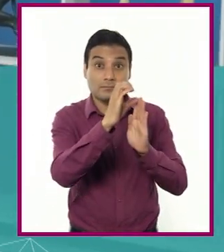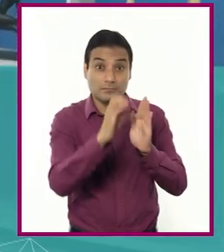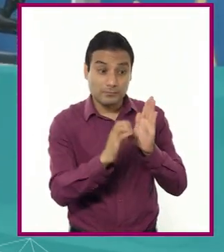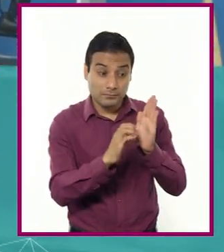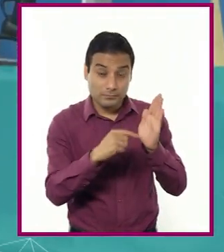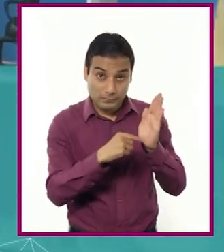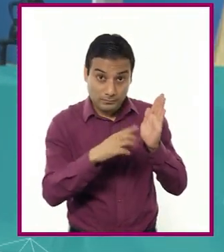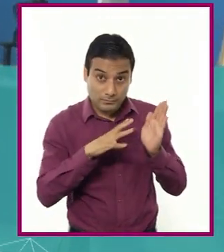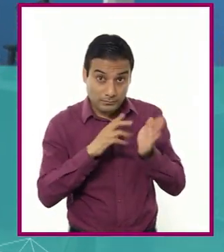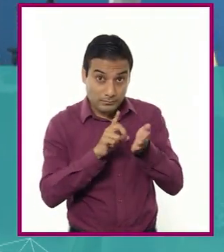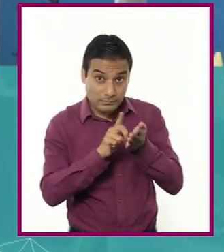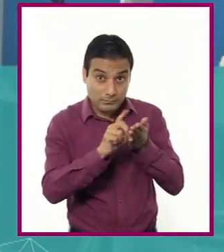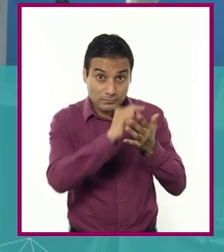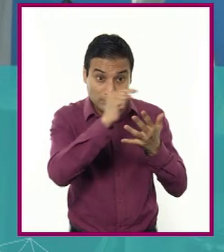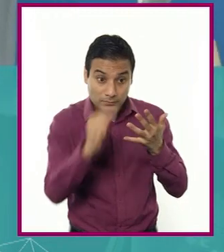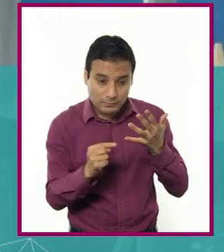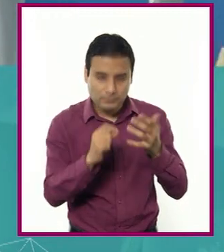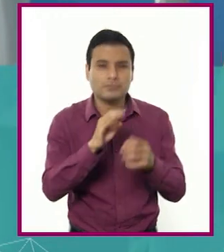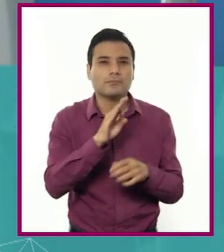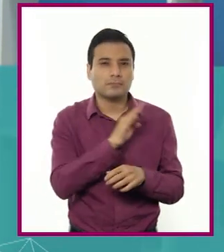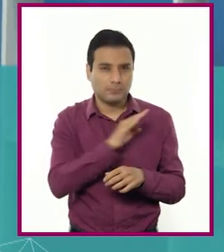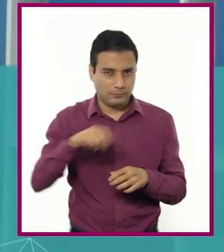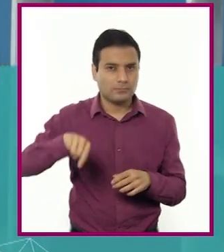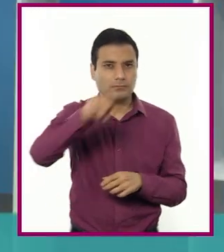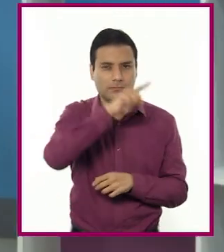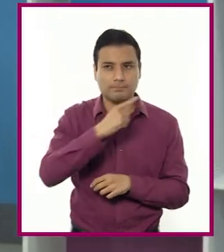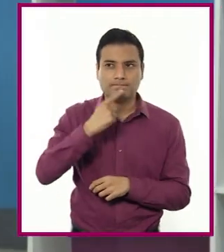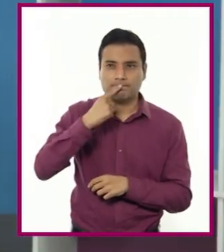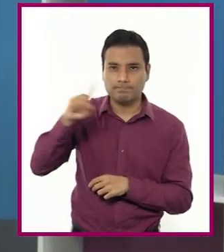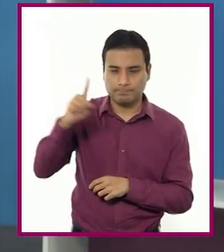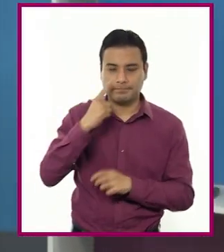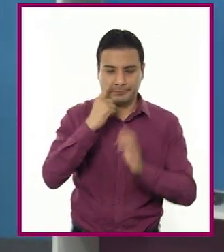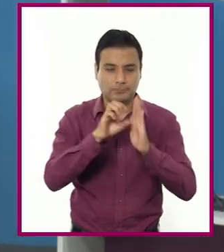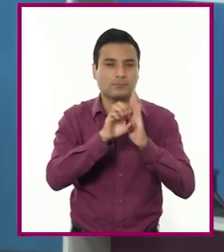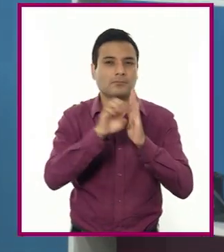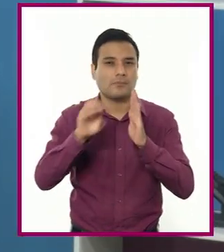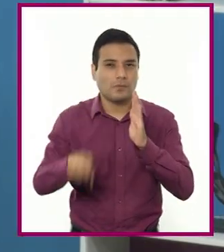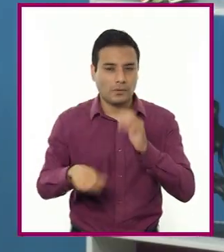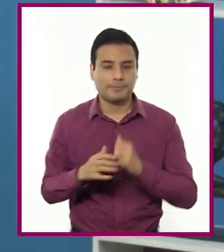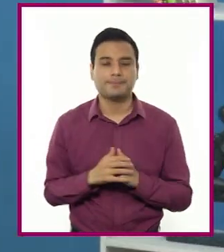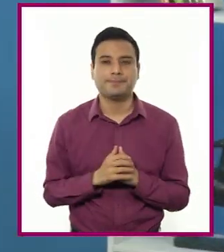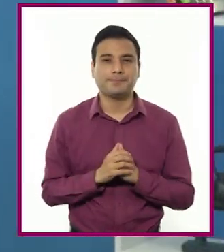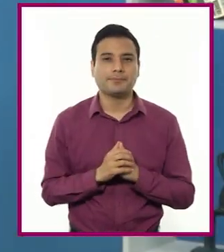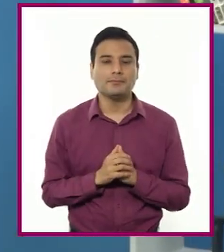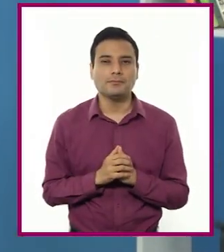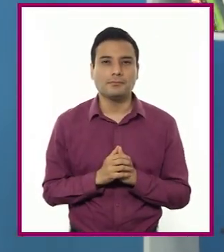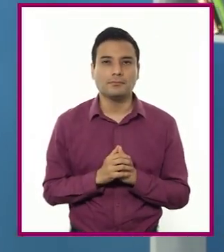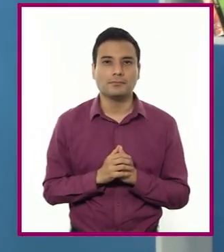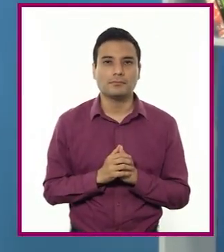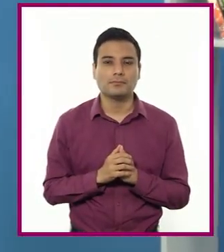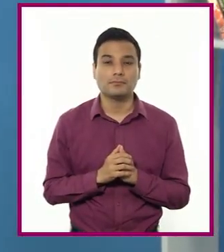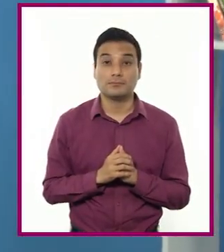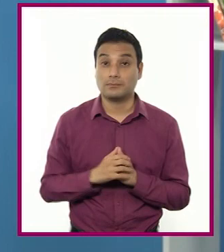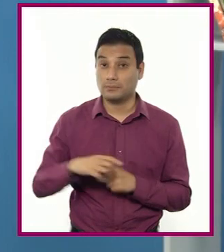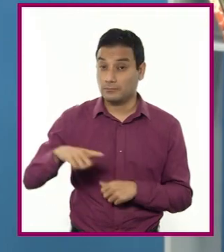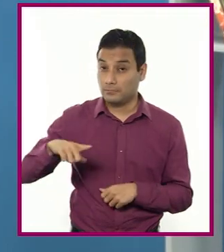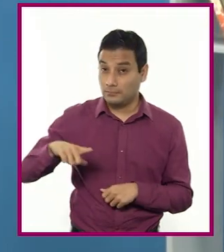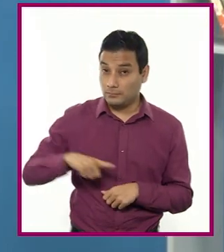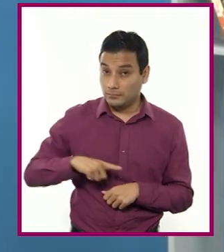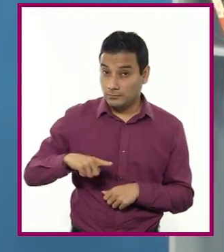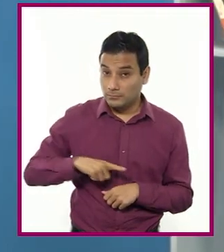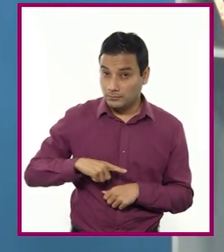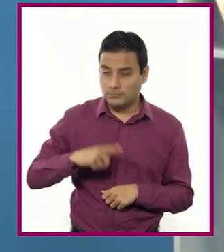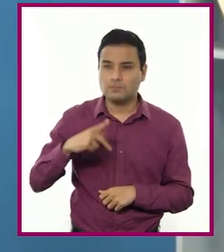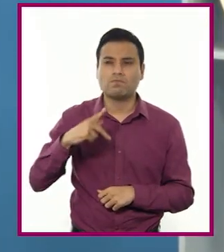Constitución, hay formas de buscar su ejercicio. En primer lugar, las autoridades tienen la obligación